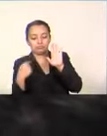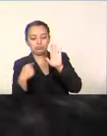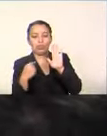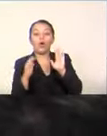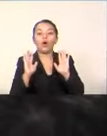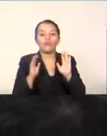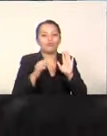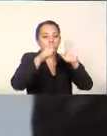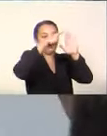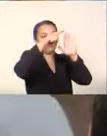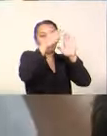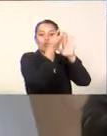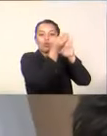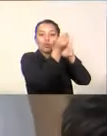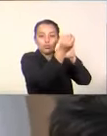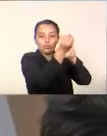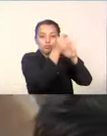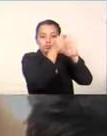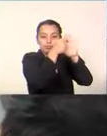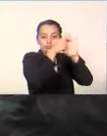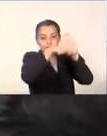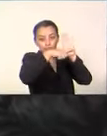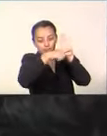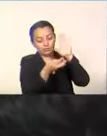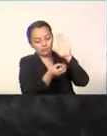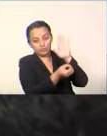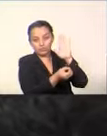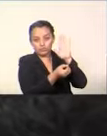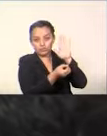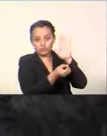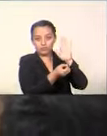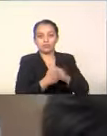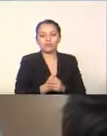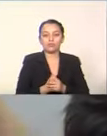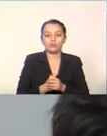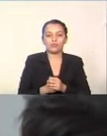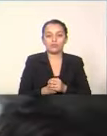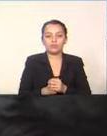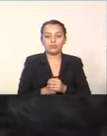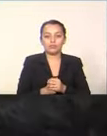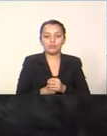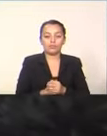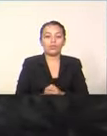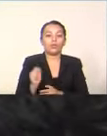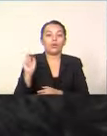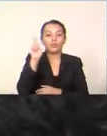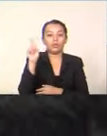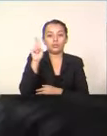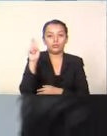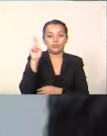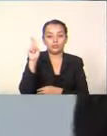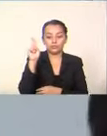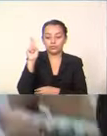número 7. Luego, las decenas, el número 5. Y por último, las centenas, el número